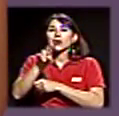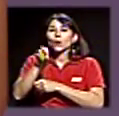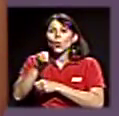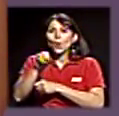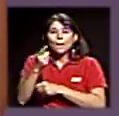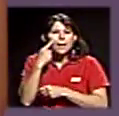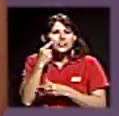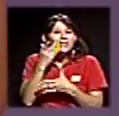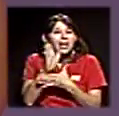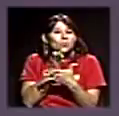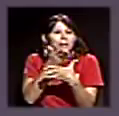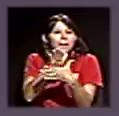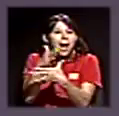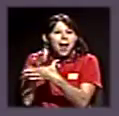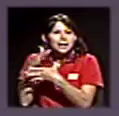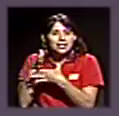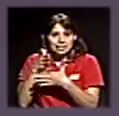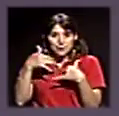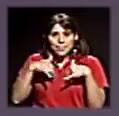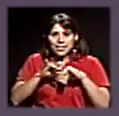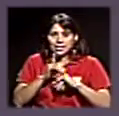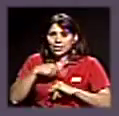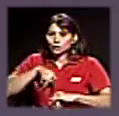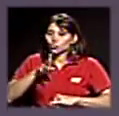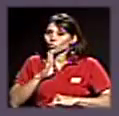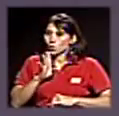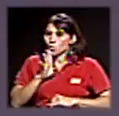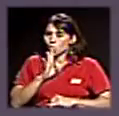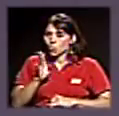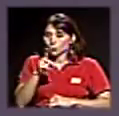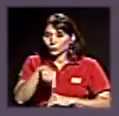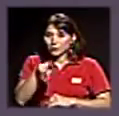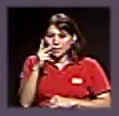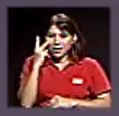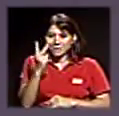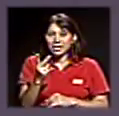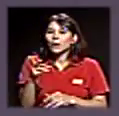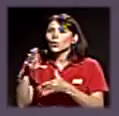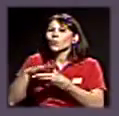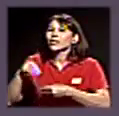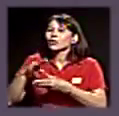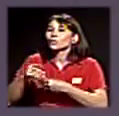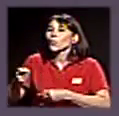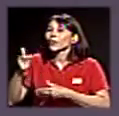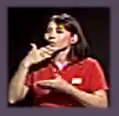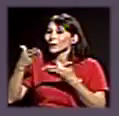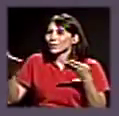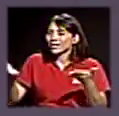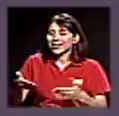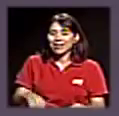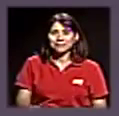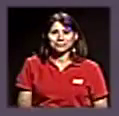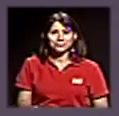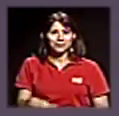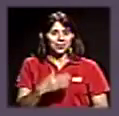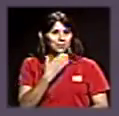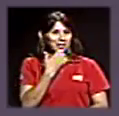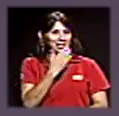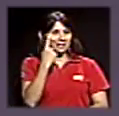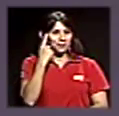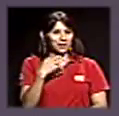estamos conversando, van a ver algunas imágenes de fondo. Gracias. Contanos un poquito, bienvenida. Sí, pues muchas gracias